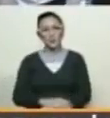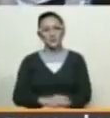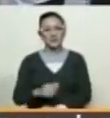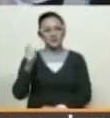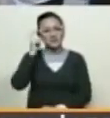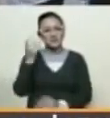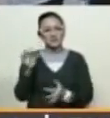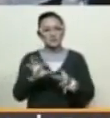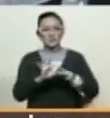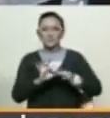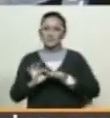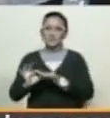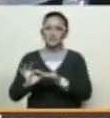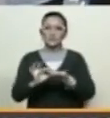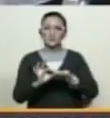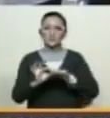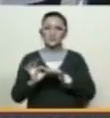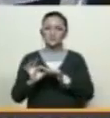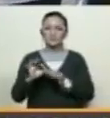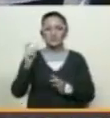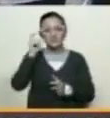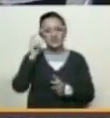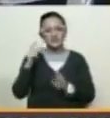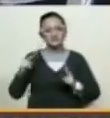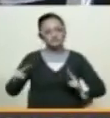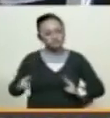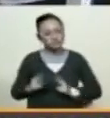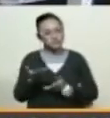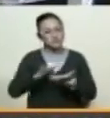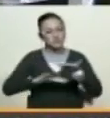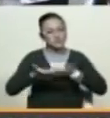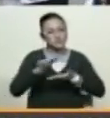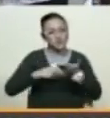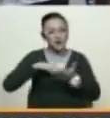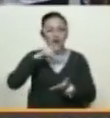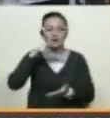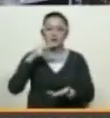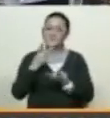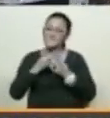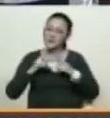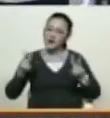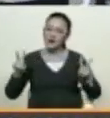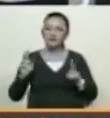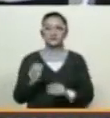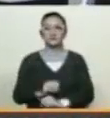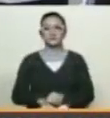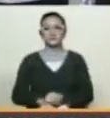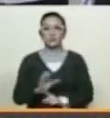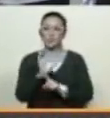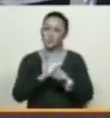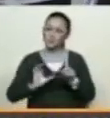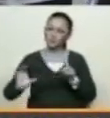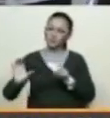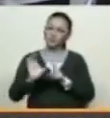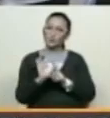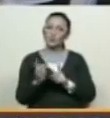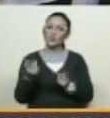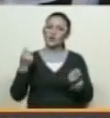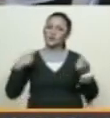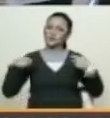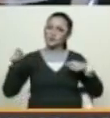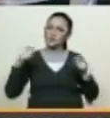unidad, un día de la reconciliación nacional, de la paz. Aquí la cultura, el